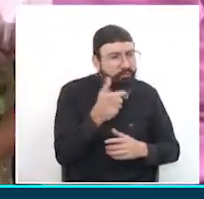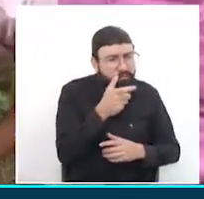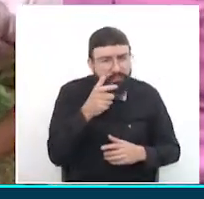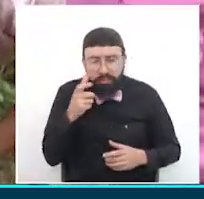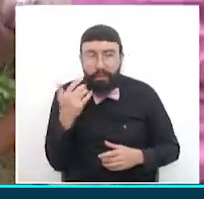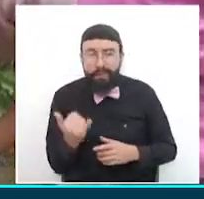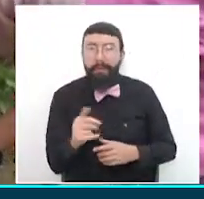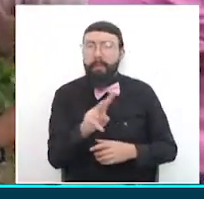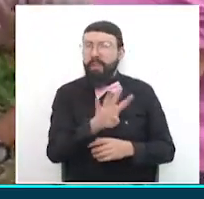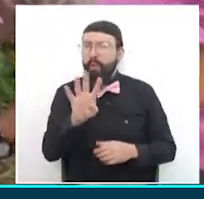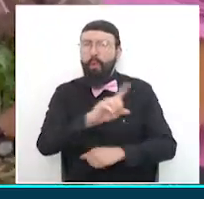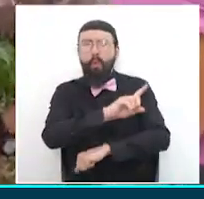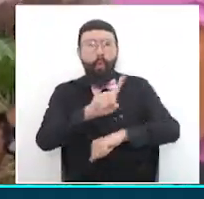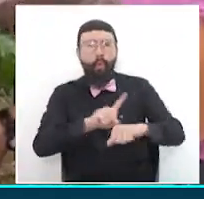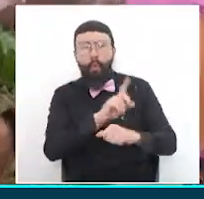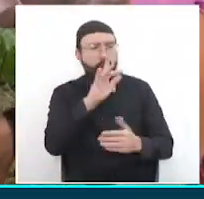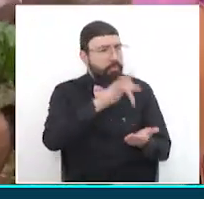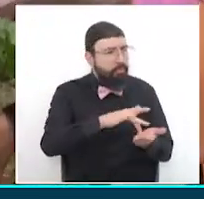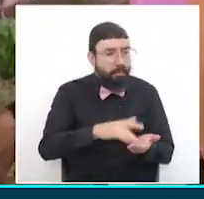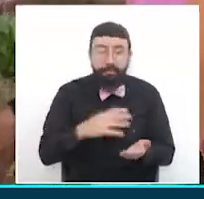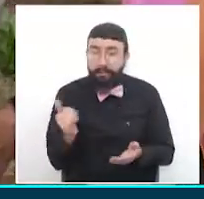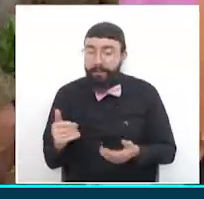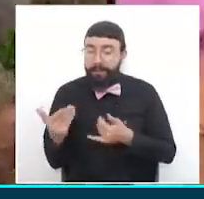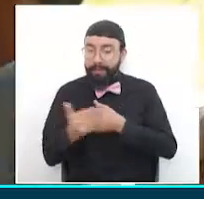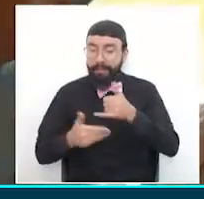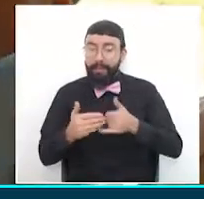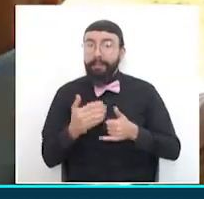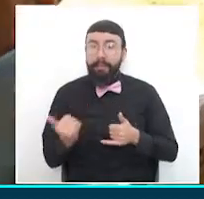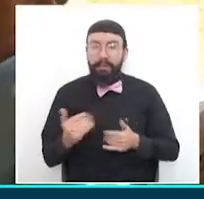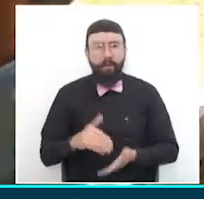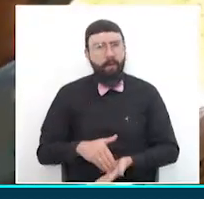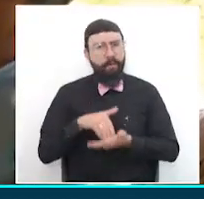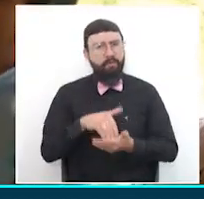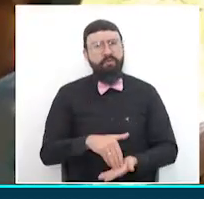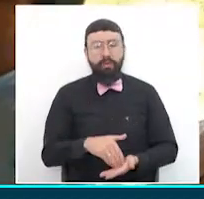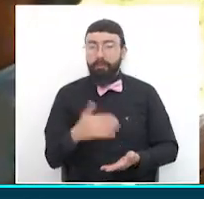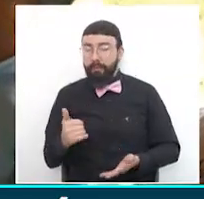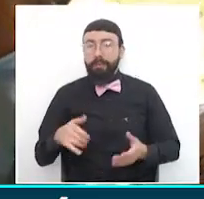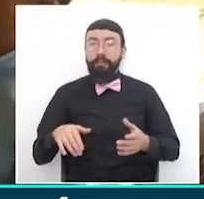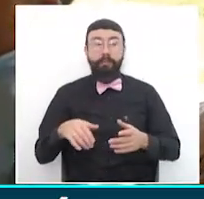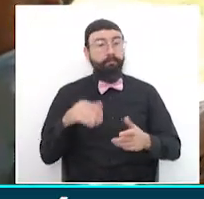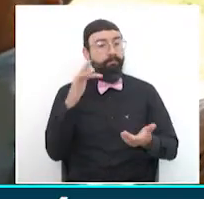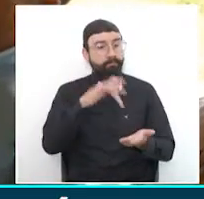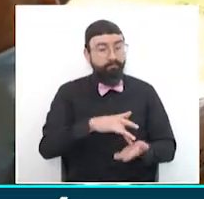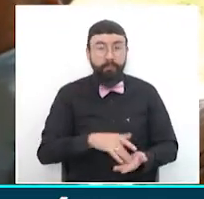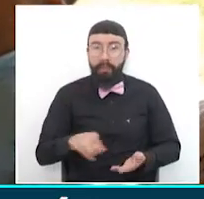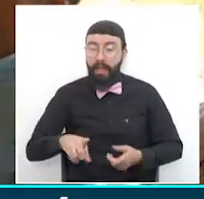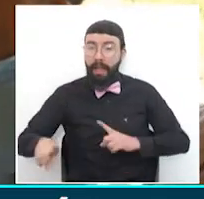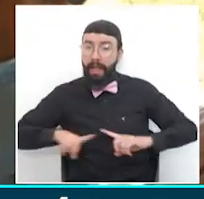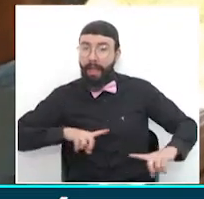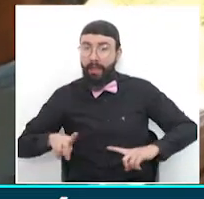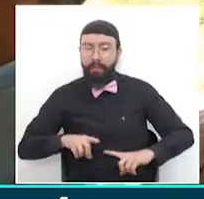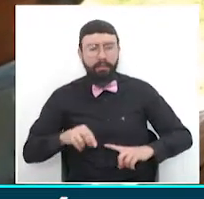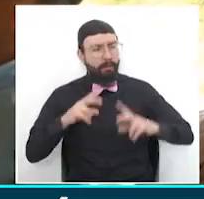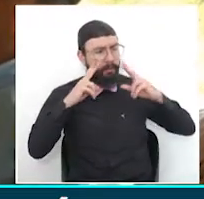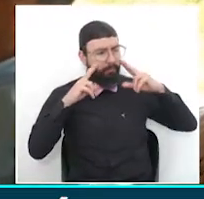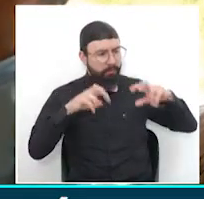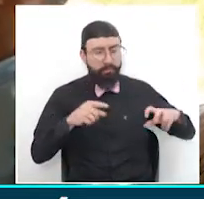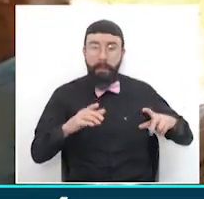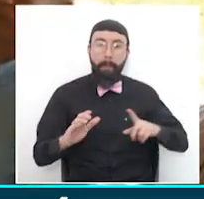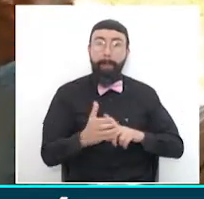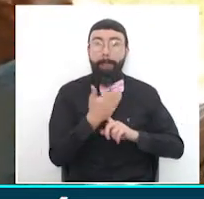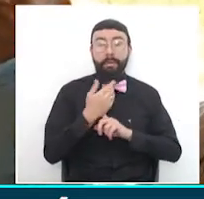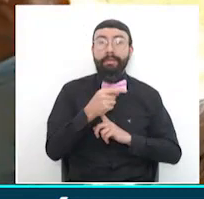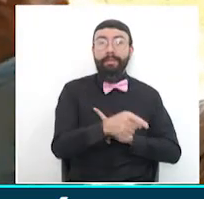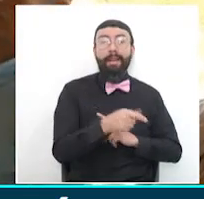día en el área metropolitana del departamento y fortalecer las acciones administrativas y logísticas para proteger la cuenca del